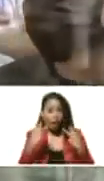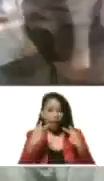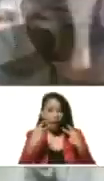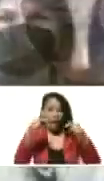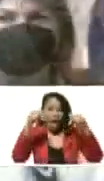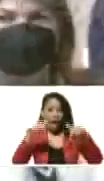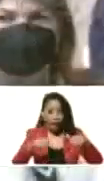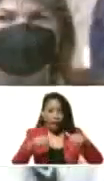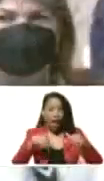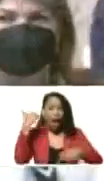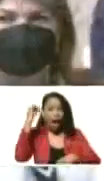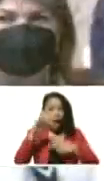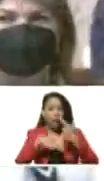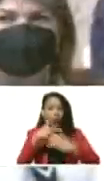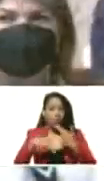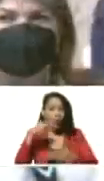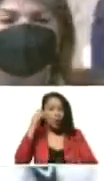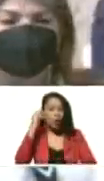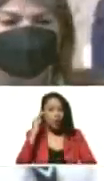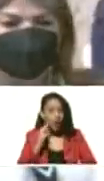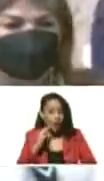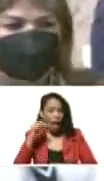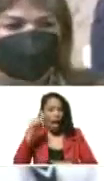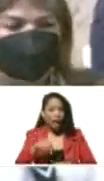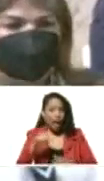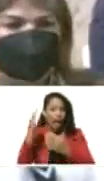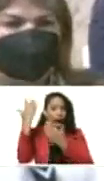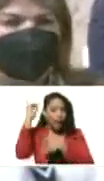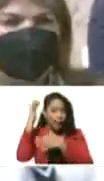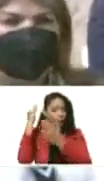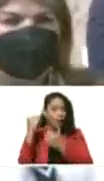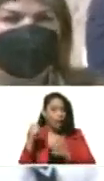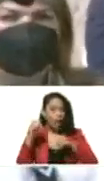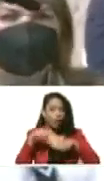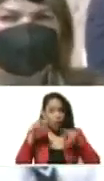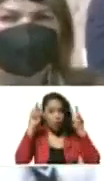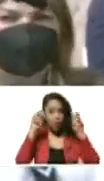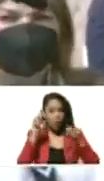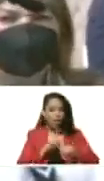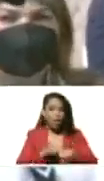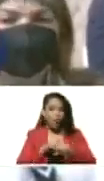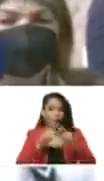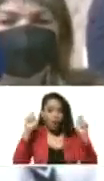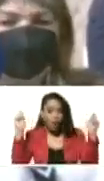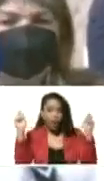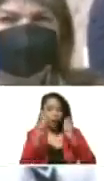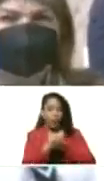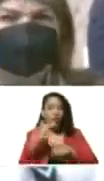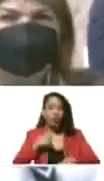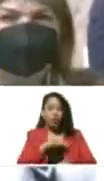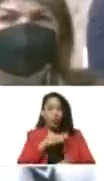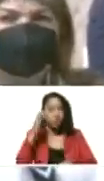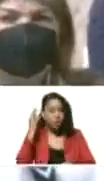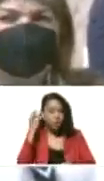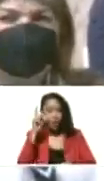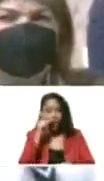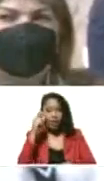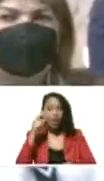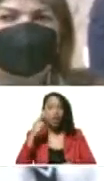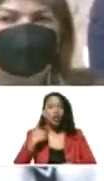aquí está la Revolución Bolivariana, aquí está la esperanza, y en esta nueva época de transición, nosotras y nosotras nos